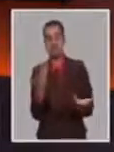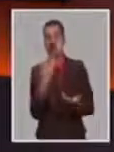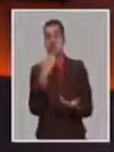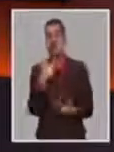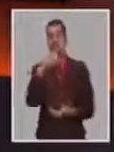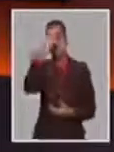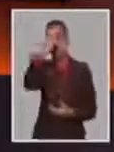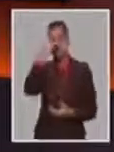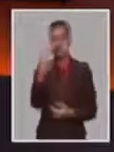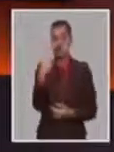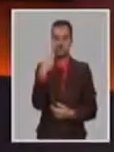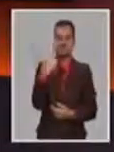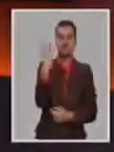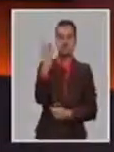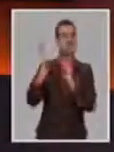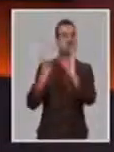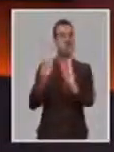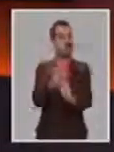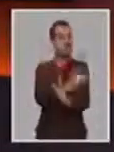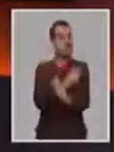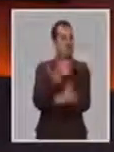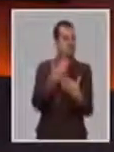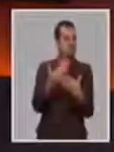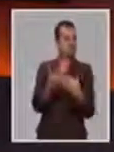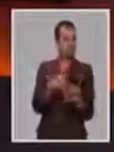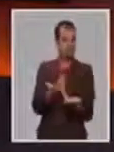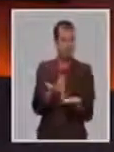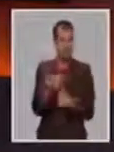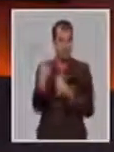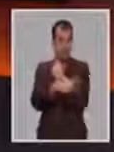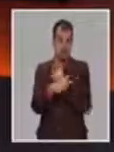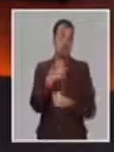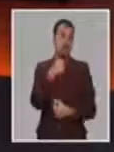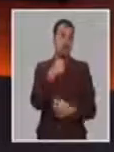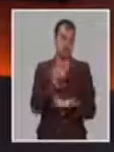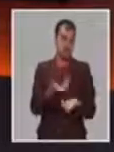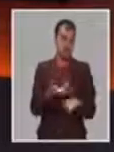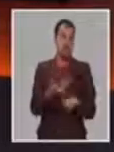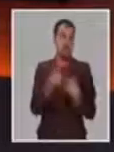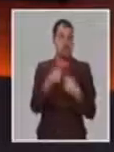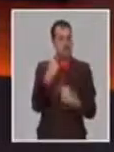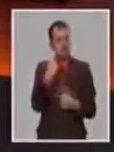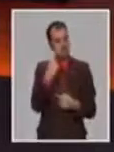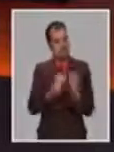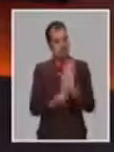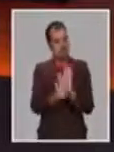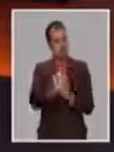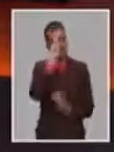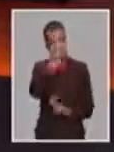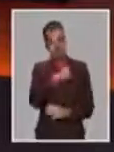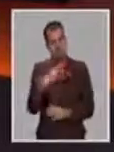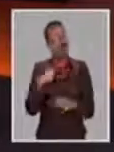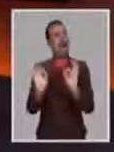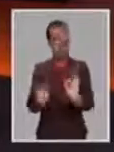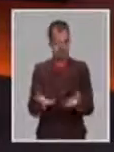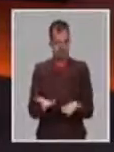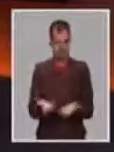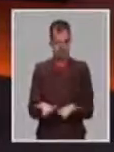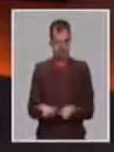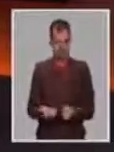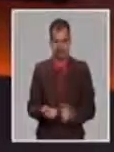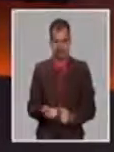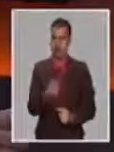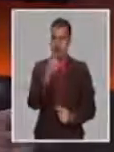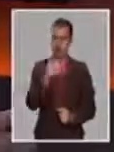observando cómo Cuba entra en una fase 3, un país pobre, y cómo va a cumplir eso teniendo en cuenta principios de buenas prácticas y principios